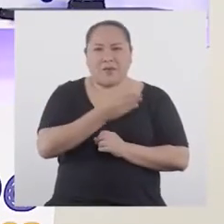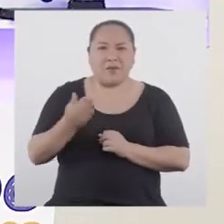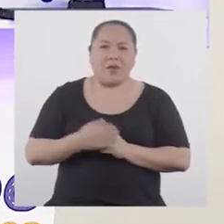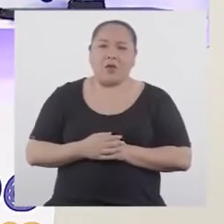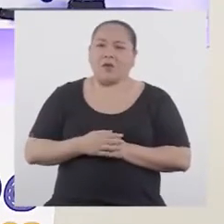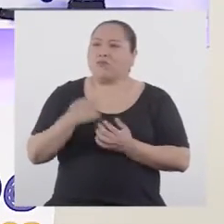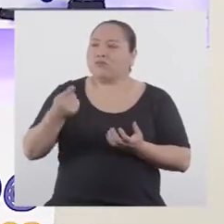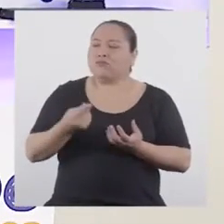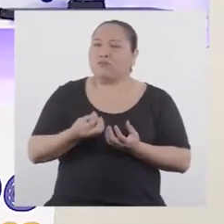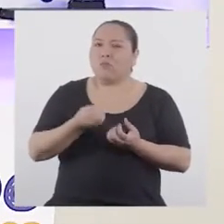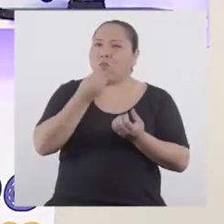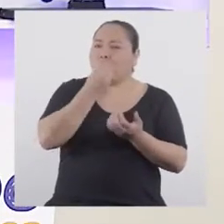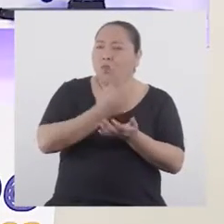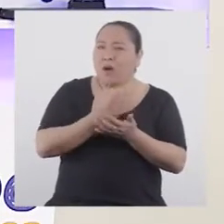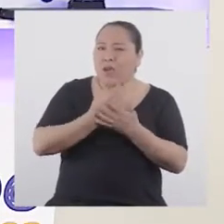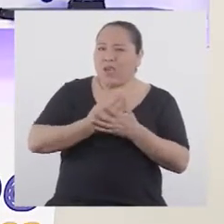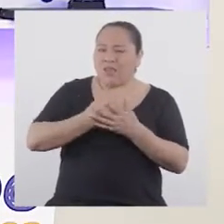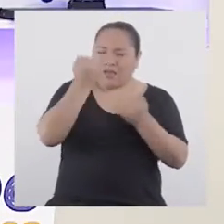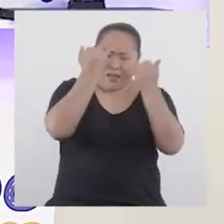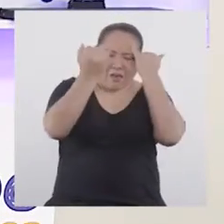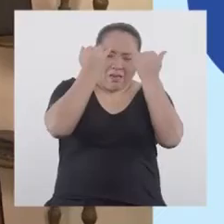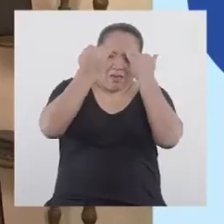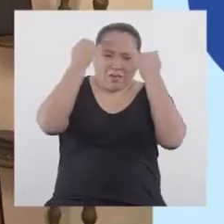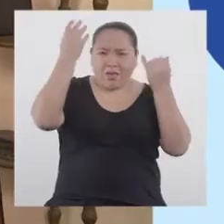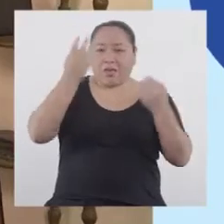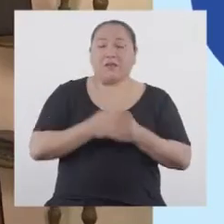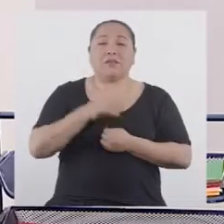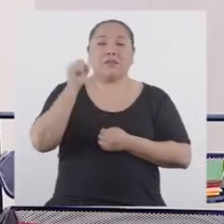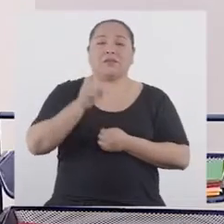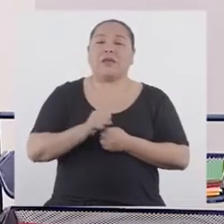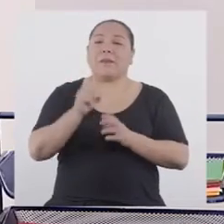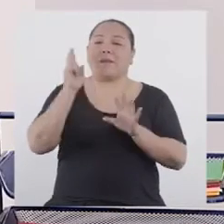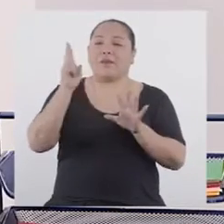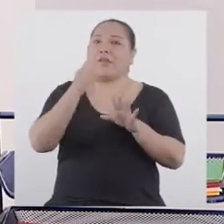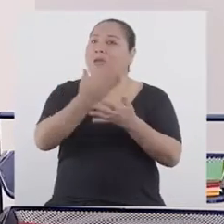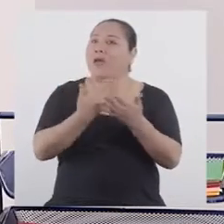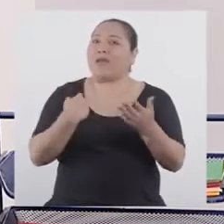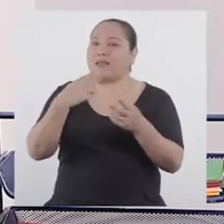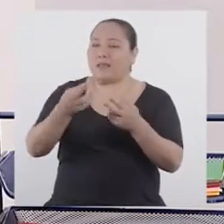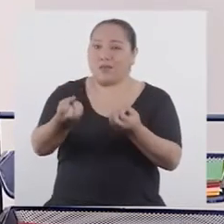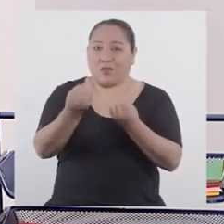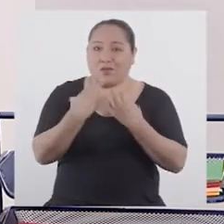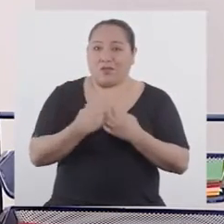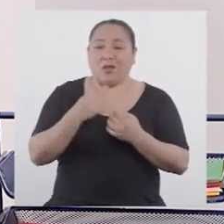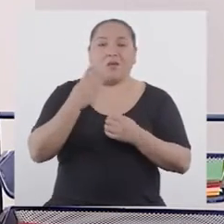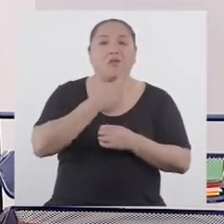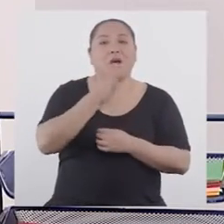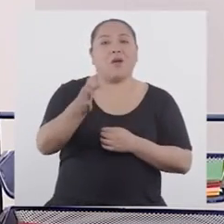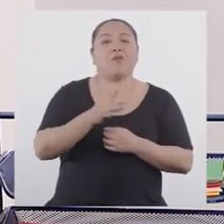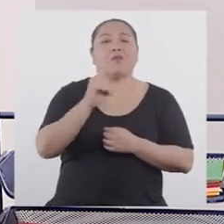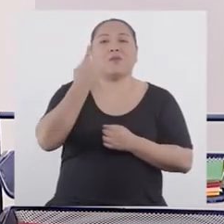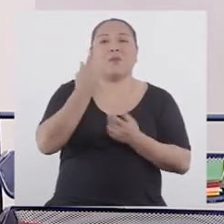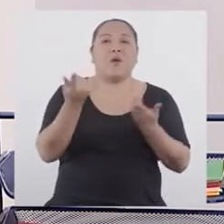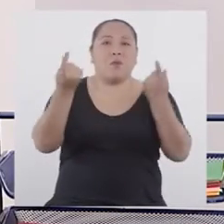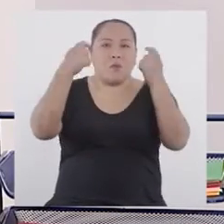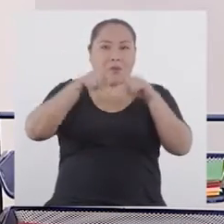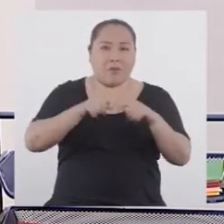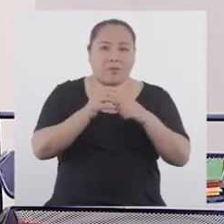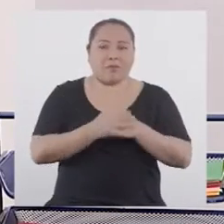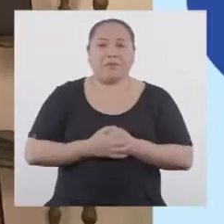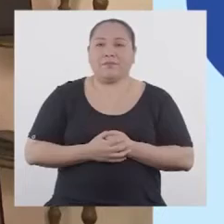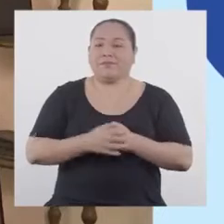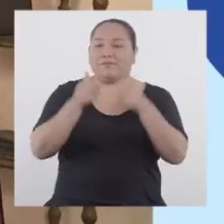hace un buen brainstorming o lluvia de ideas? La hay. Profesor, antes de que nos la diga, vayamos primero a la